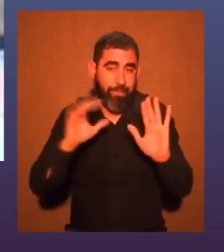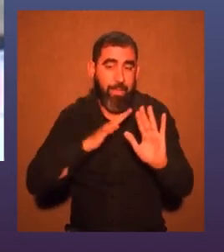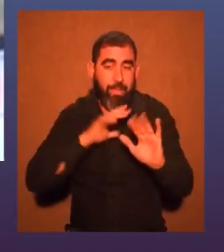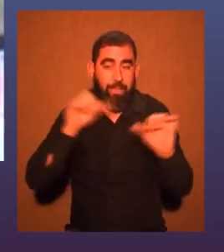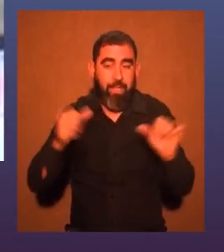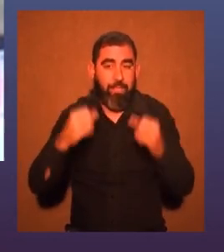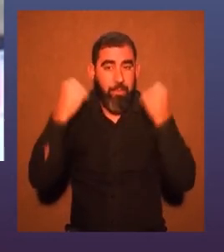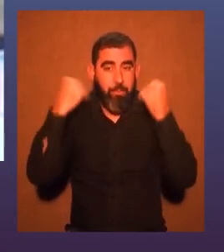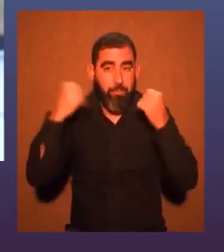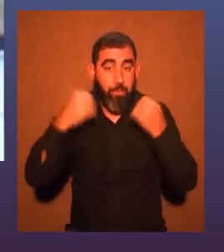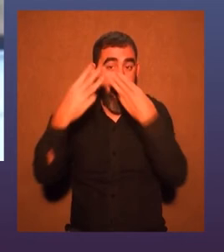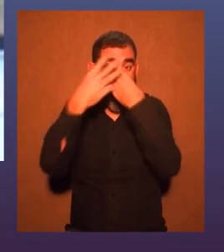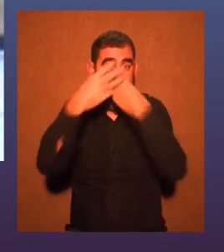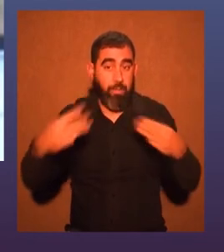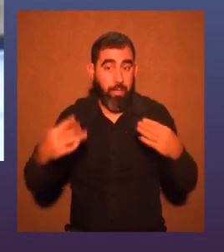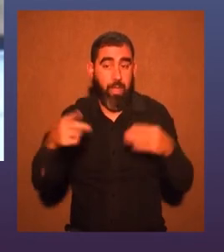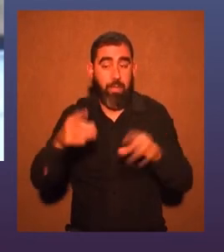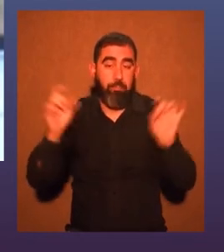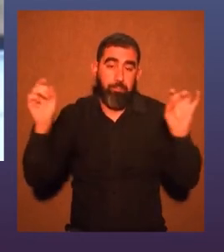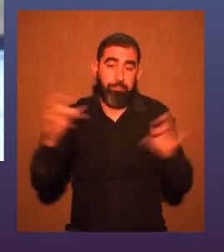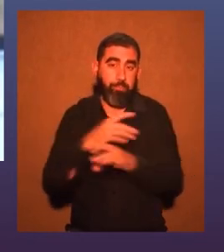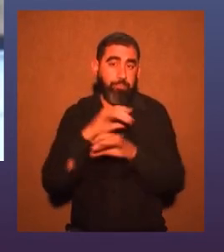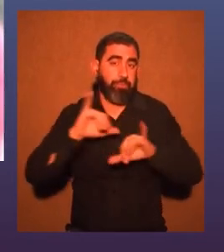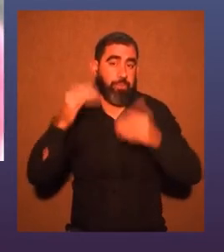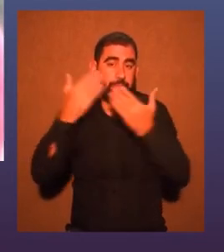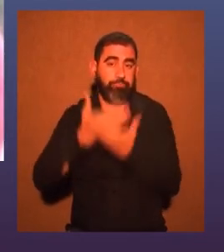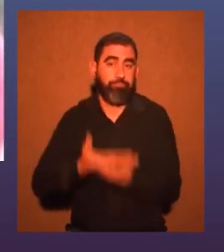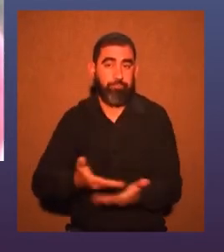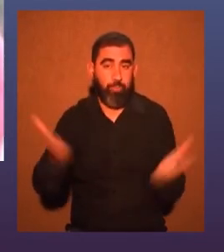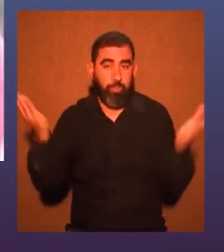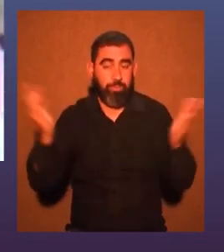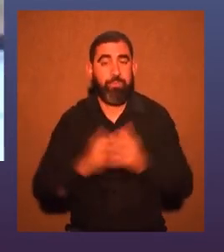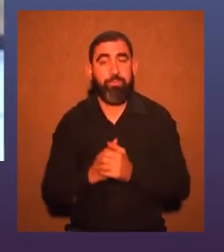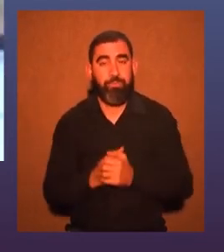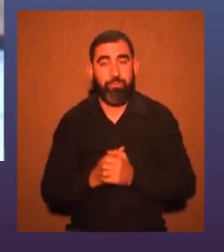los ensayos generales, y ahí viene la función. Sí, eso,